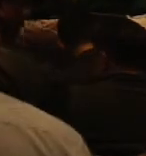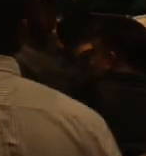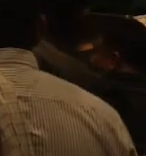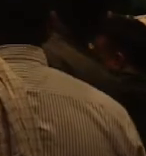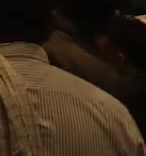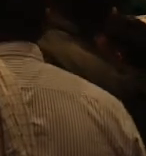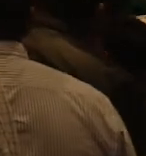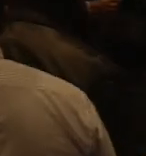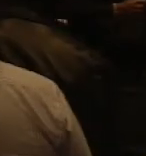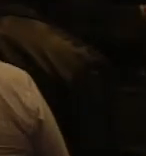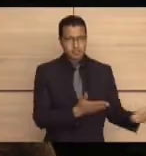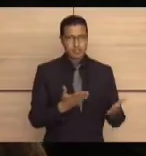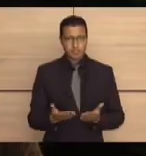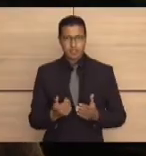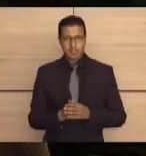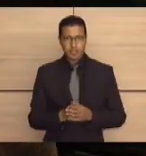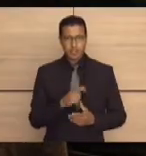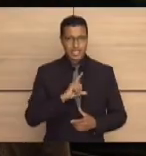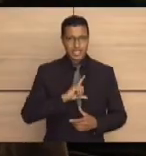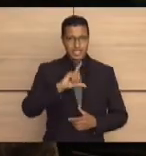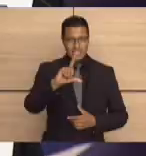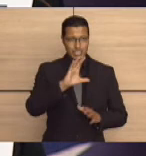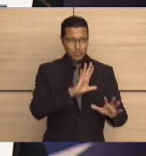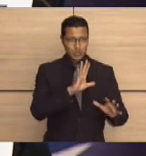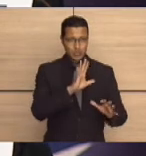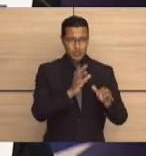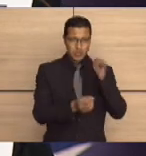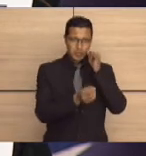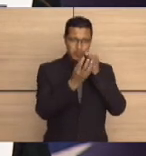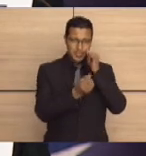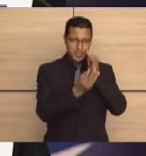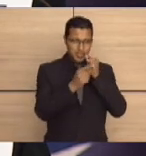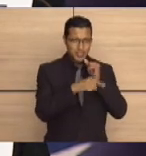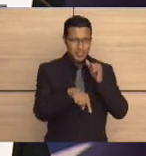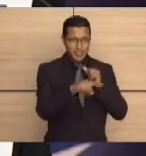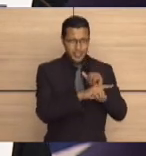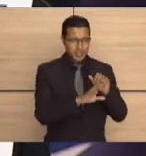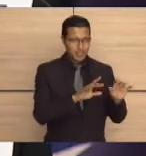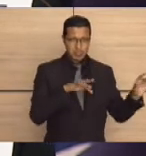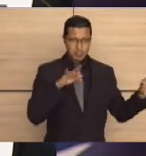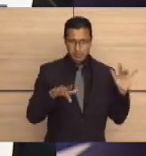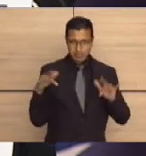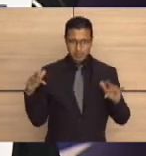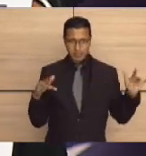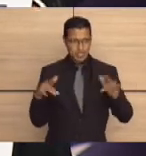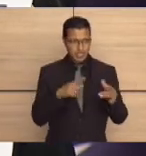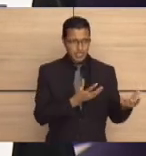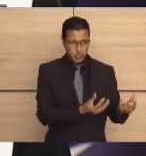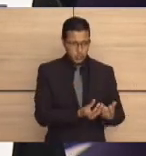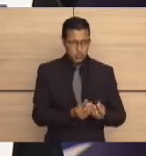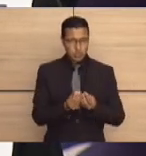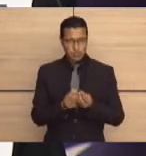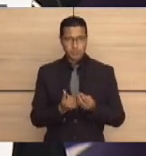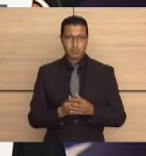También invitamos al escenario a líderes pedagógicos de las modalidades que participaron en este proceso que hoy nos